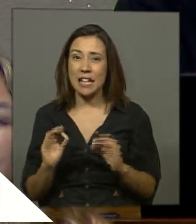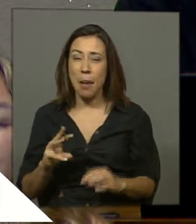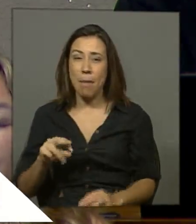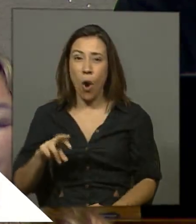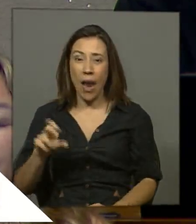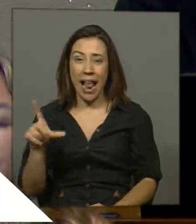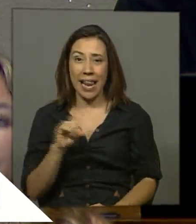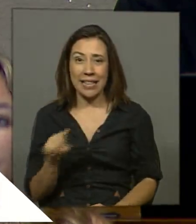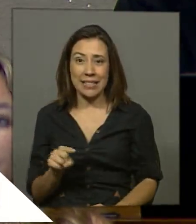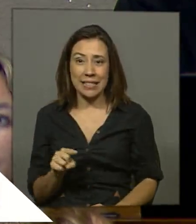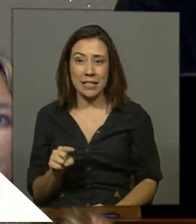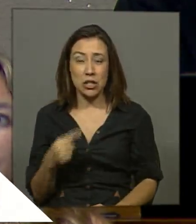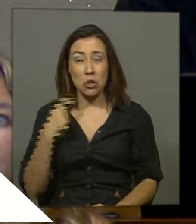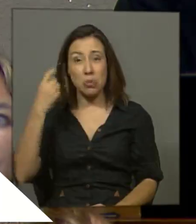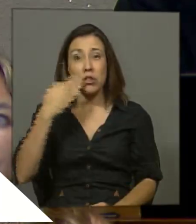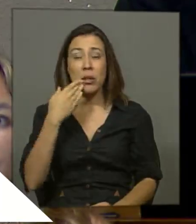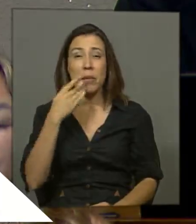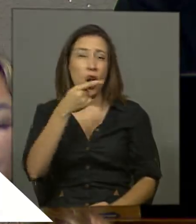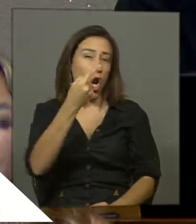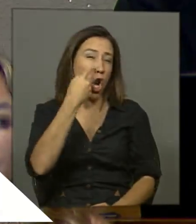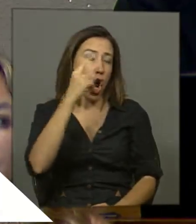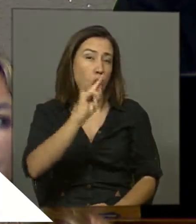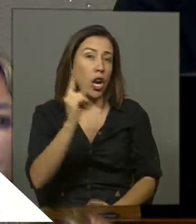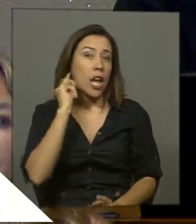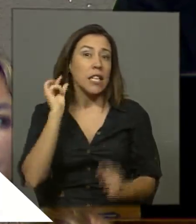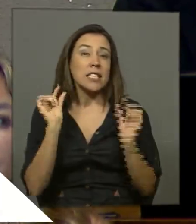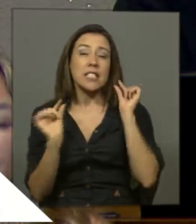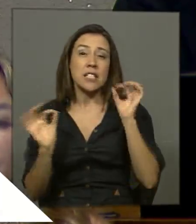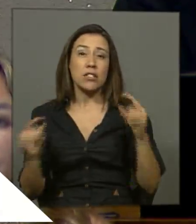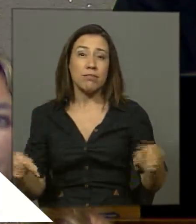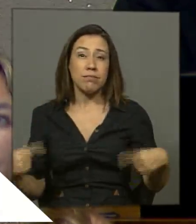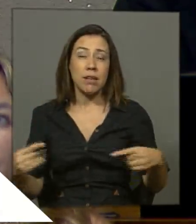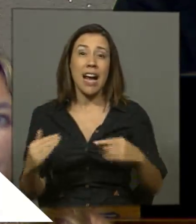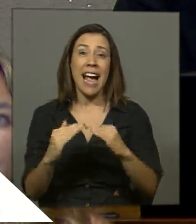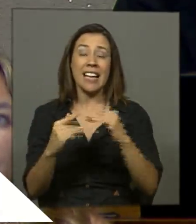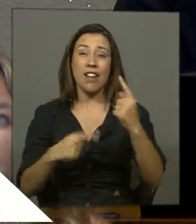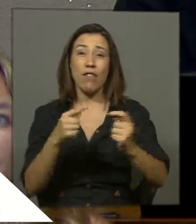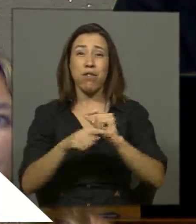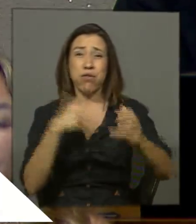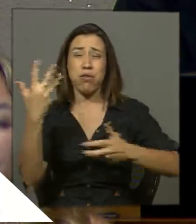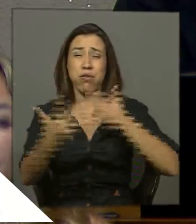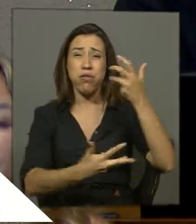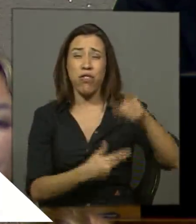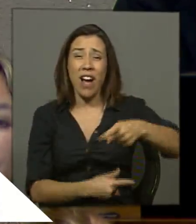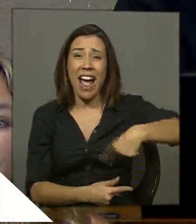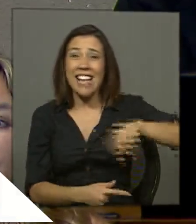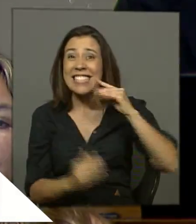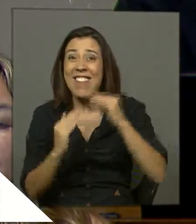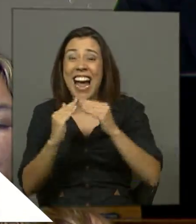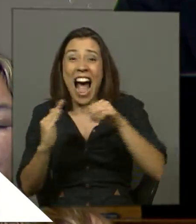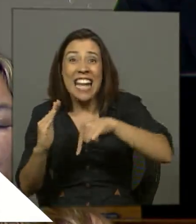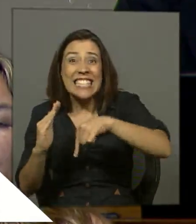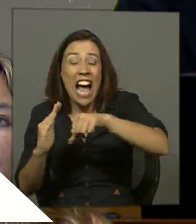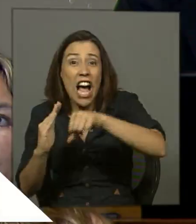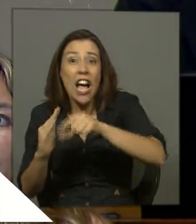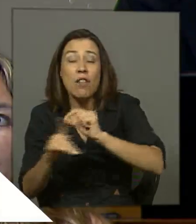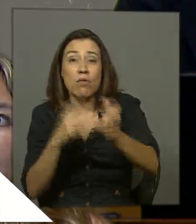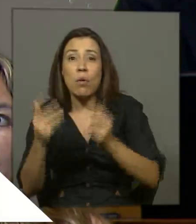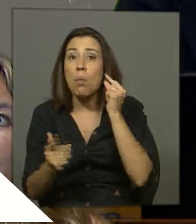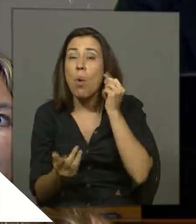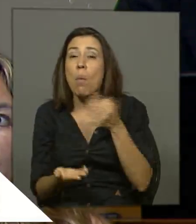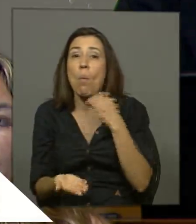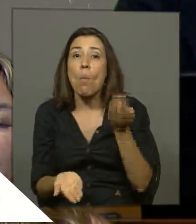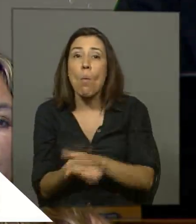Morales que me imagino que tampoco la conoce una señora inválida que le quemaron su casa ella estando adentro ella